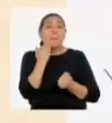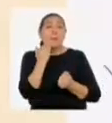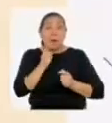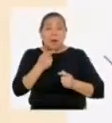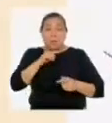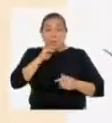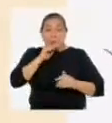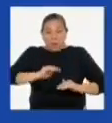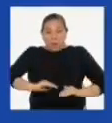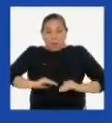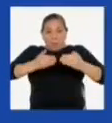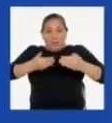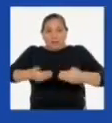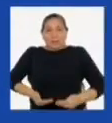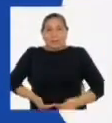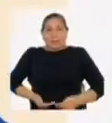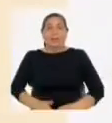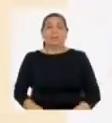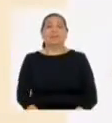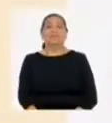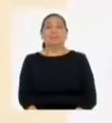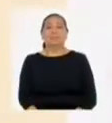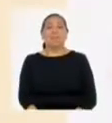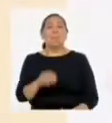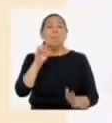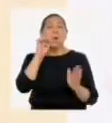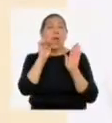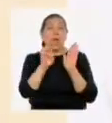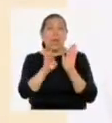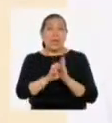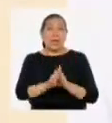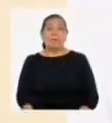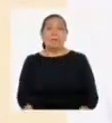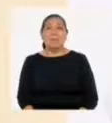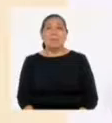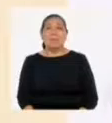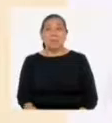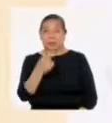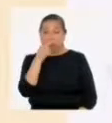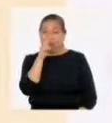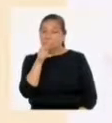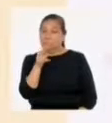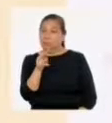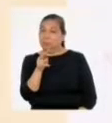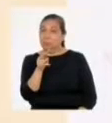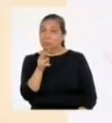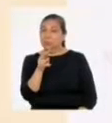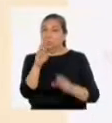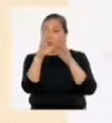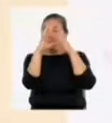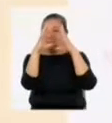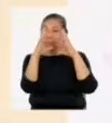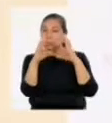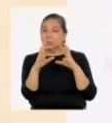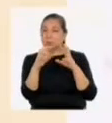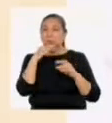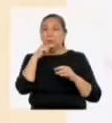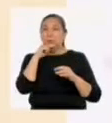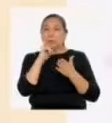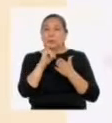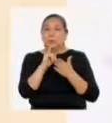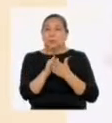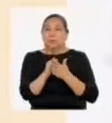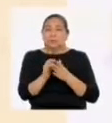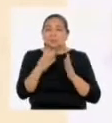madres embarazadas. Por ejemplo, en la imagen se observa el ceramio de una